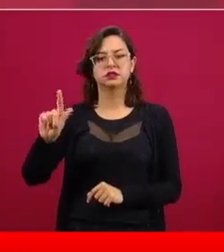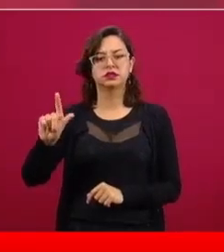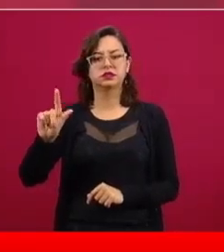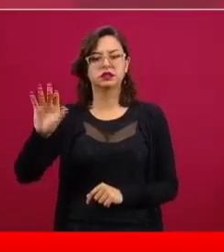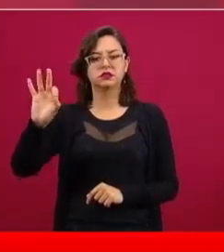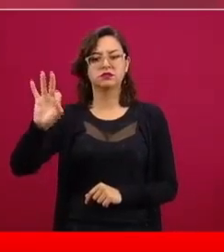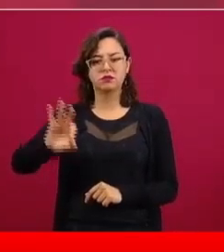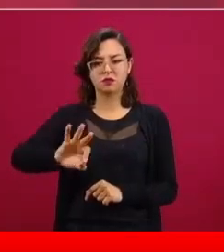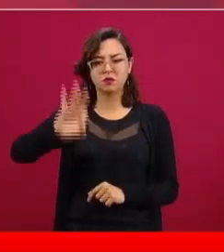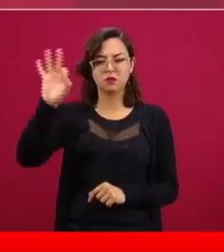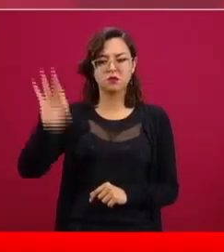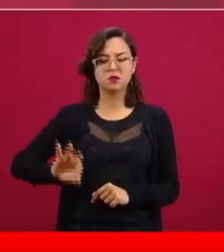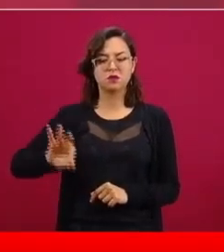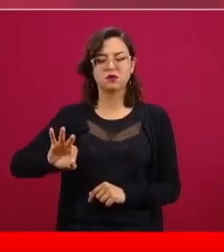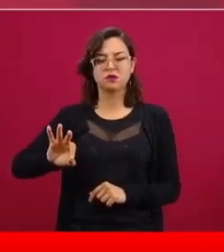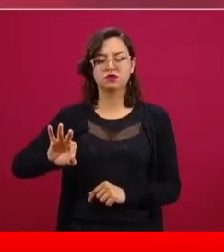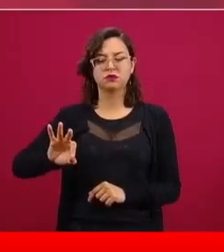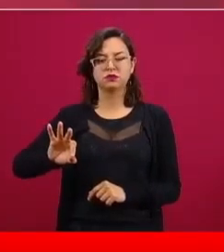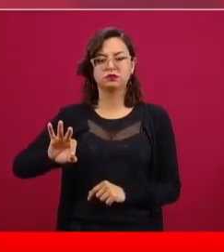de